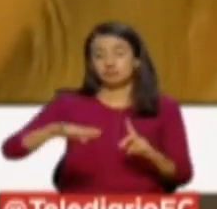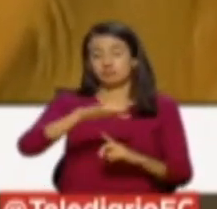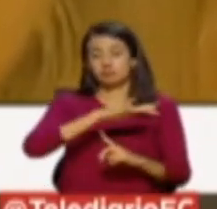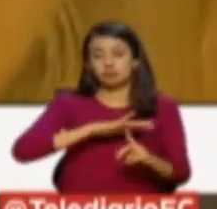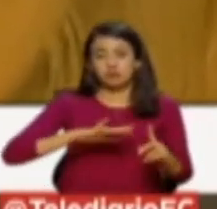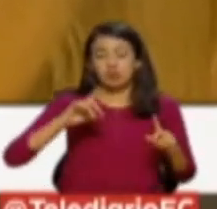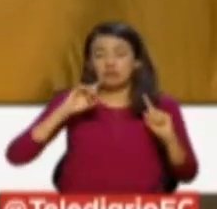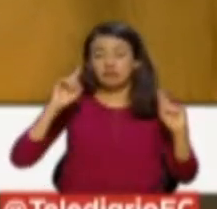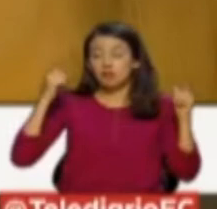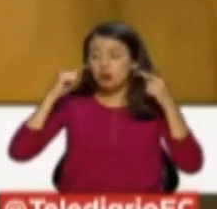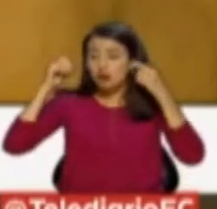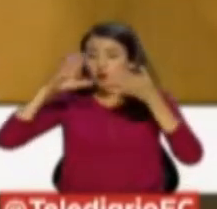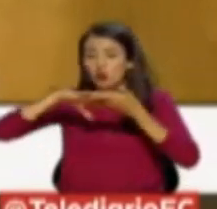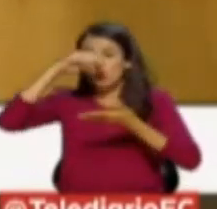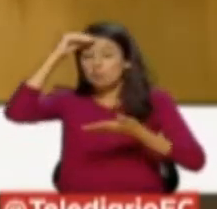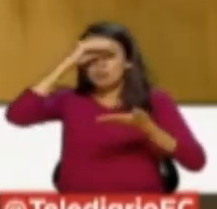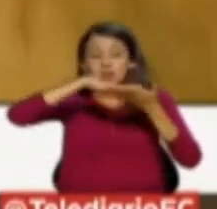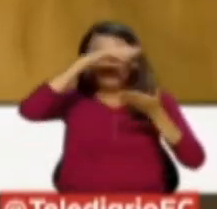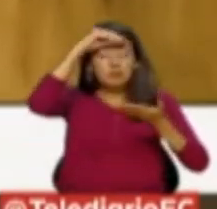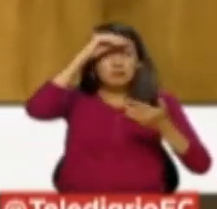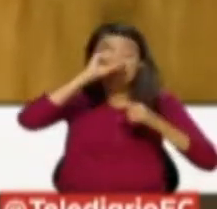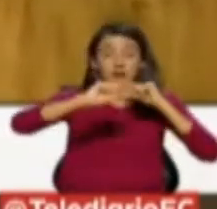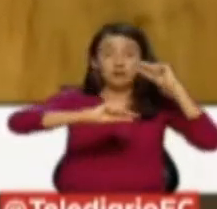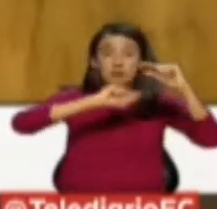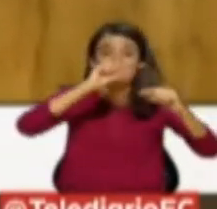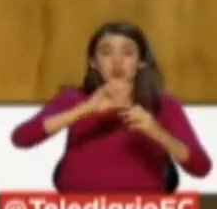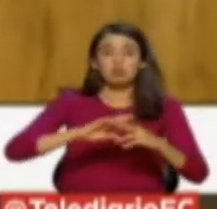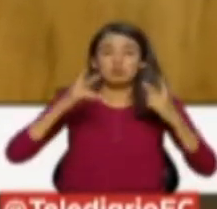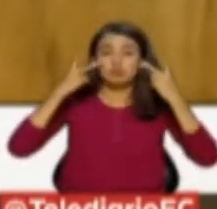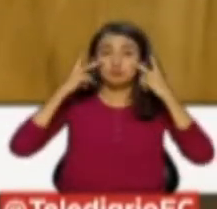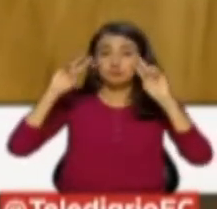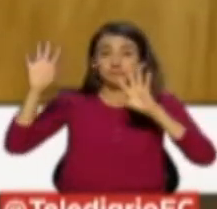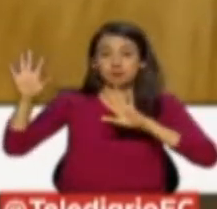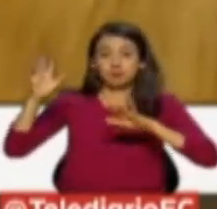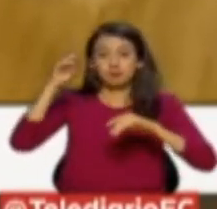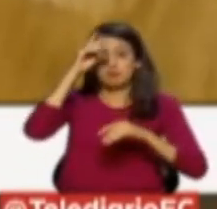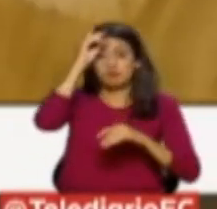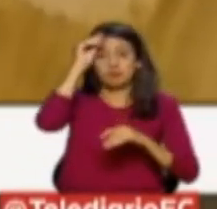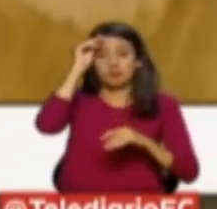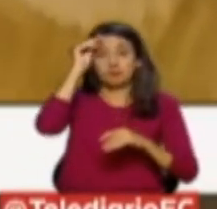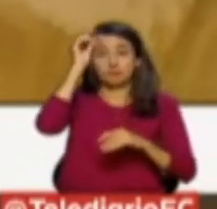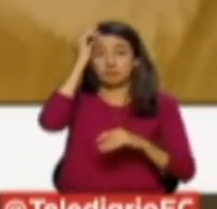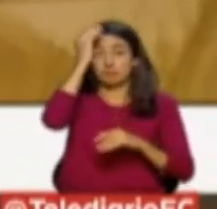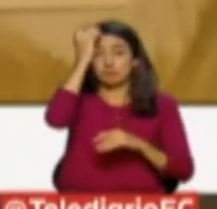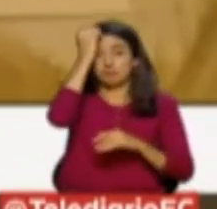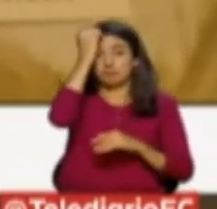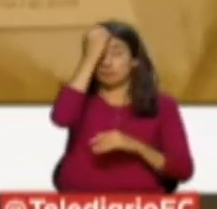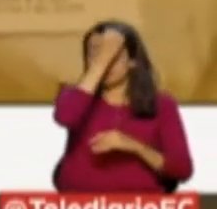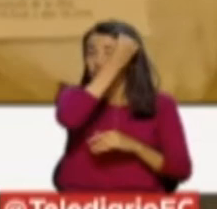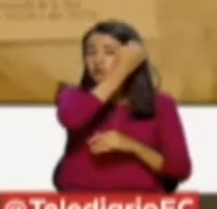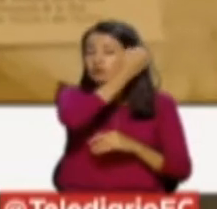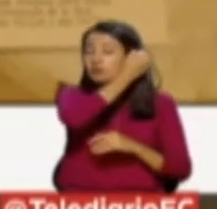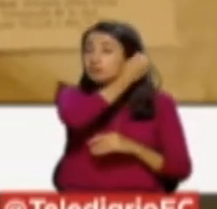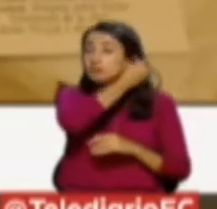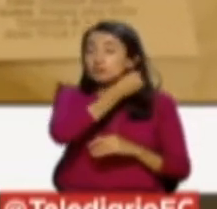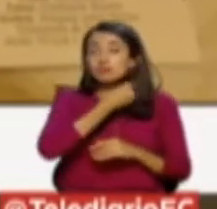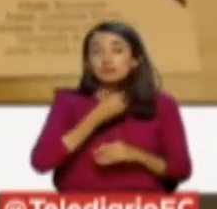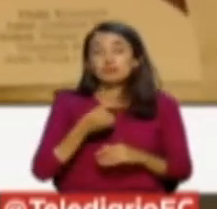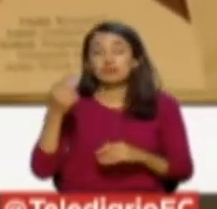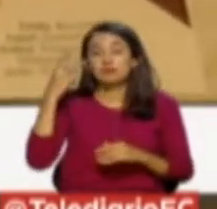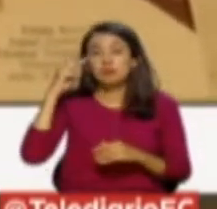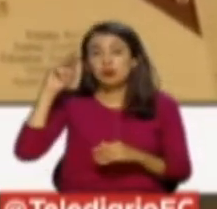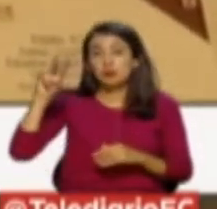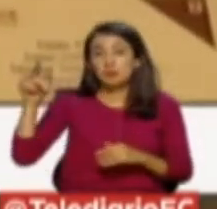pero a la vez agradable para ellos bien estamos viendo parte de tu obra en una de las fases vemos que